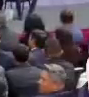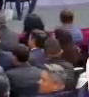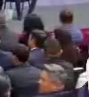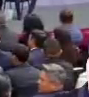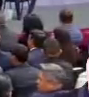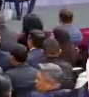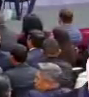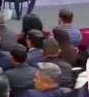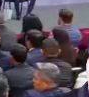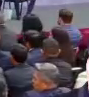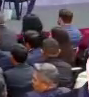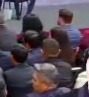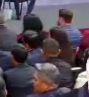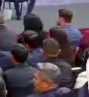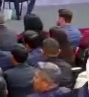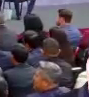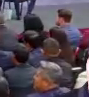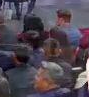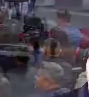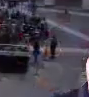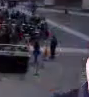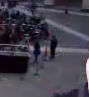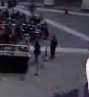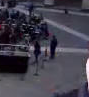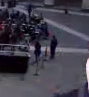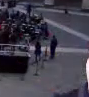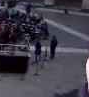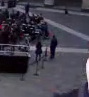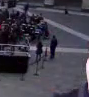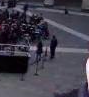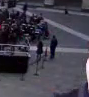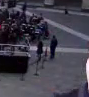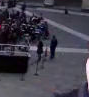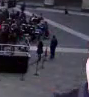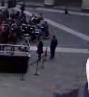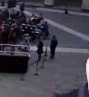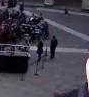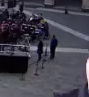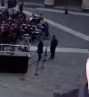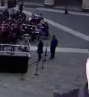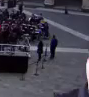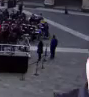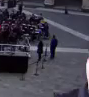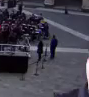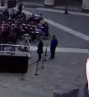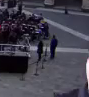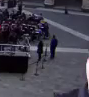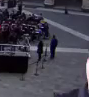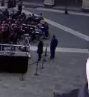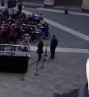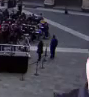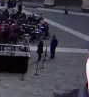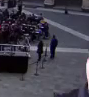Hace uso de la palabra el atleta de la disciplina de patines sobre ruedas galardonado con el Premio Nacional